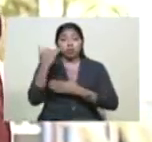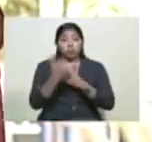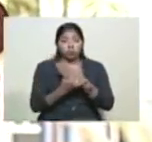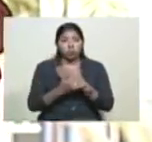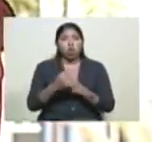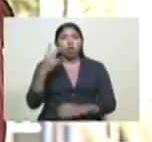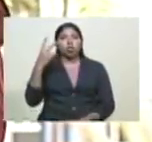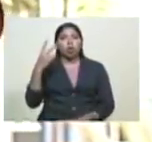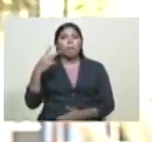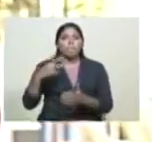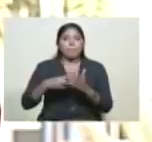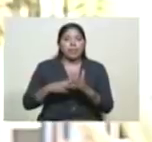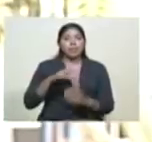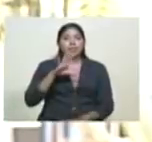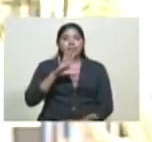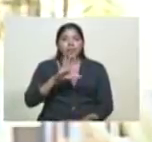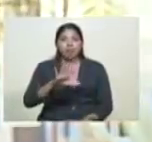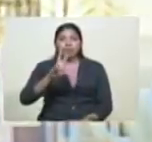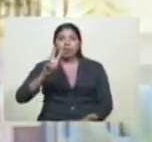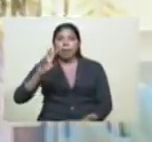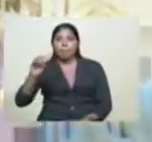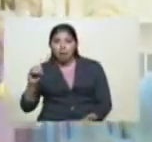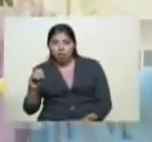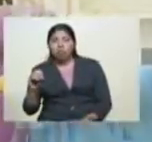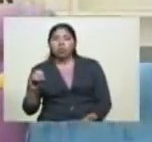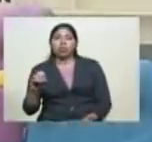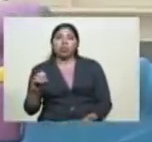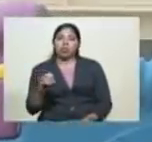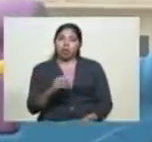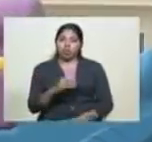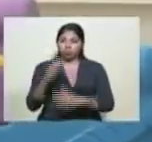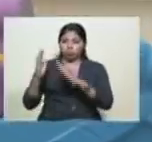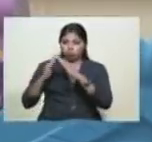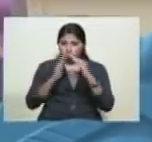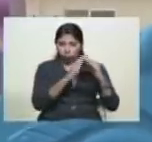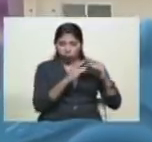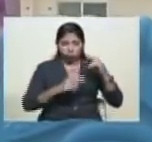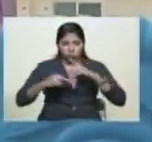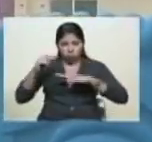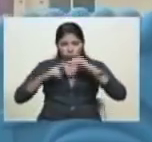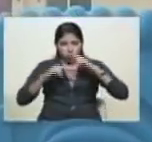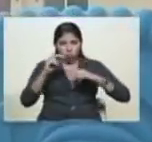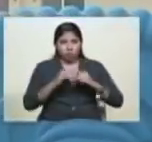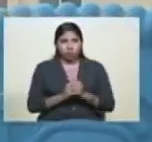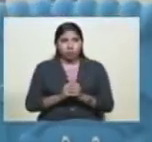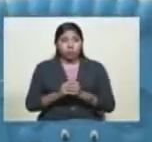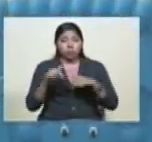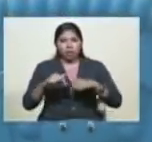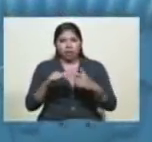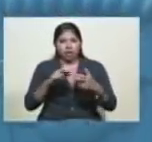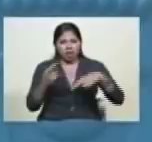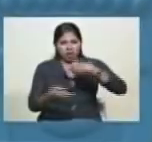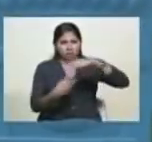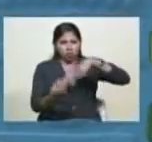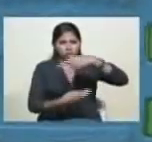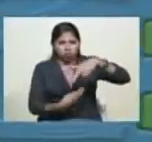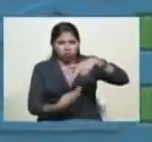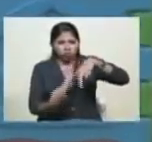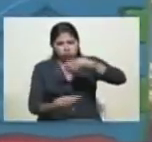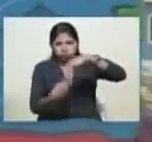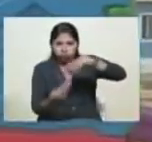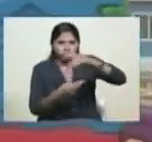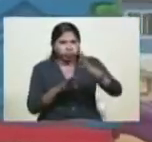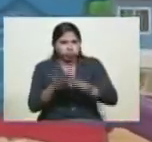2.520 viviendas y, como muestra de la continuidad de su gobierno, de la irreversibilidad de la revolución bolivariana y que